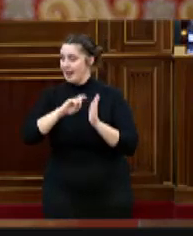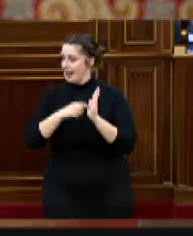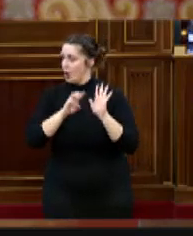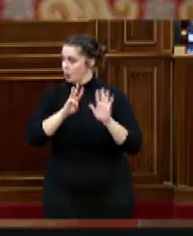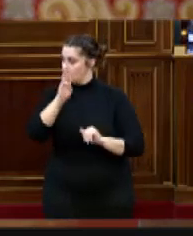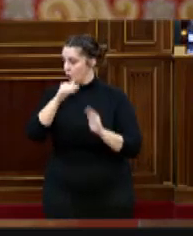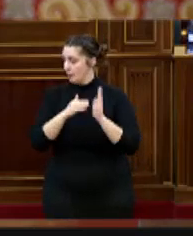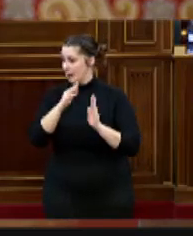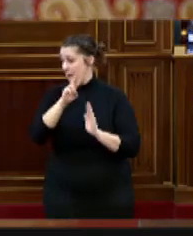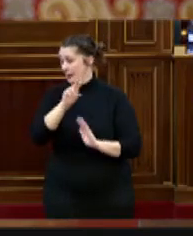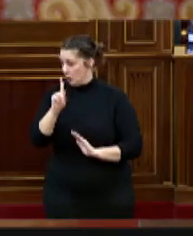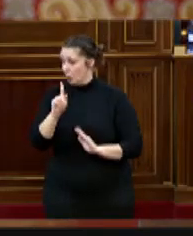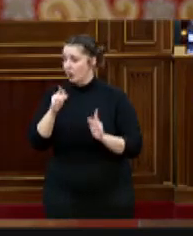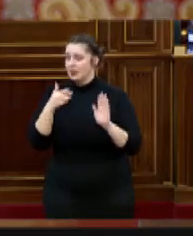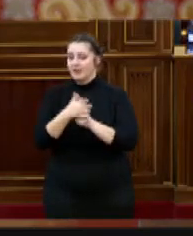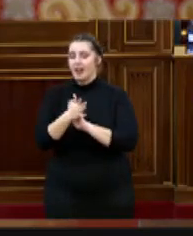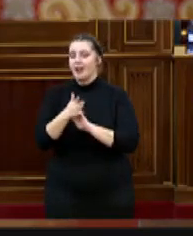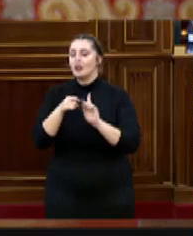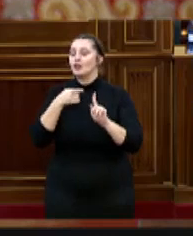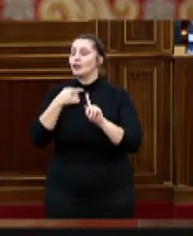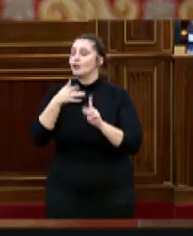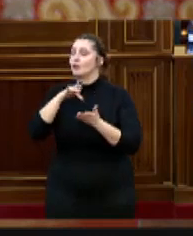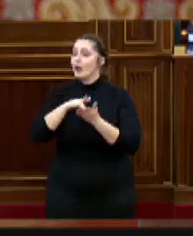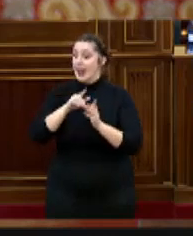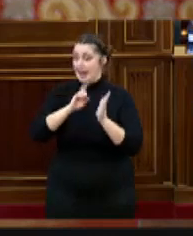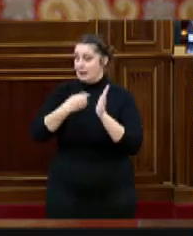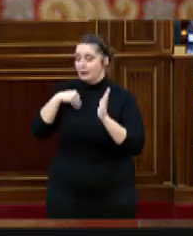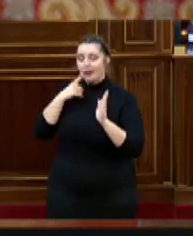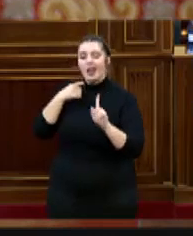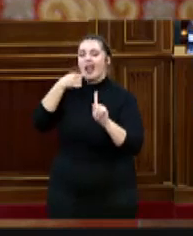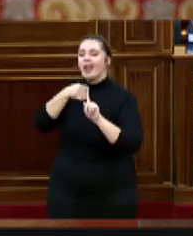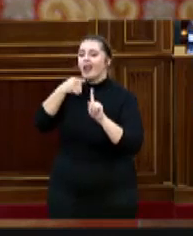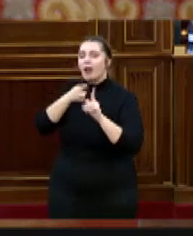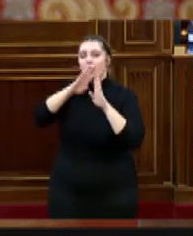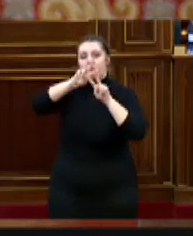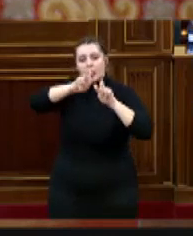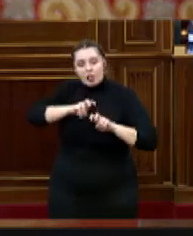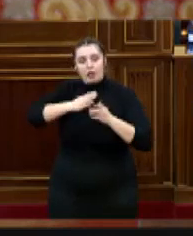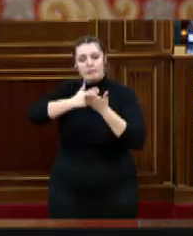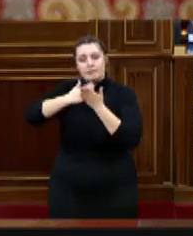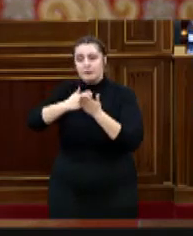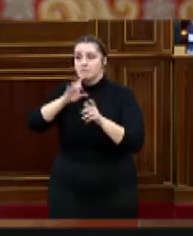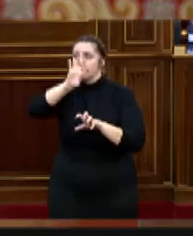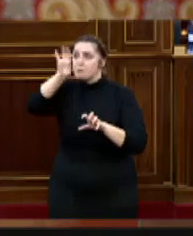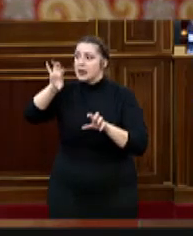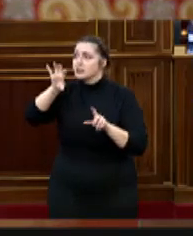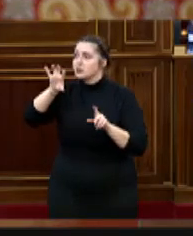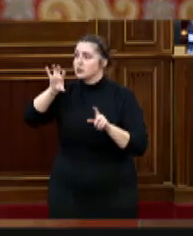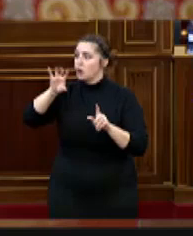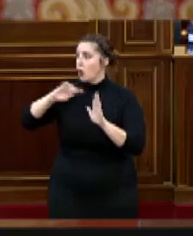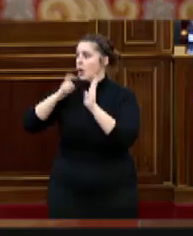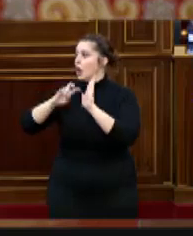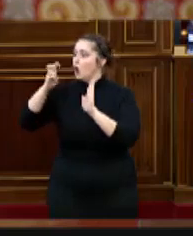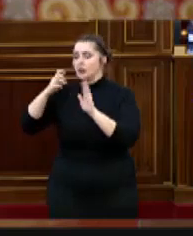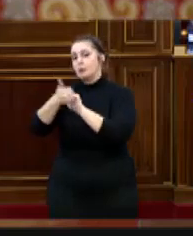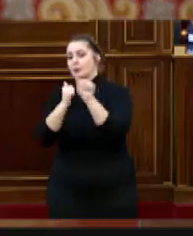un referente o un ejemplo a estudiar y a seguir en otras legislaciones